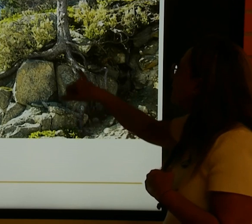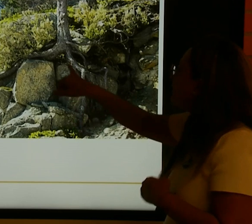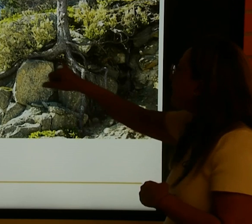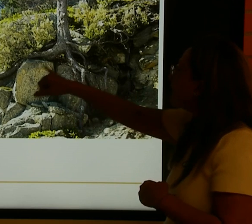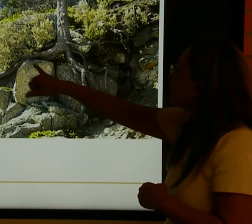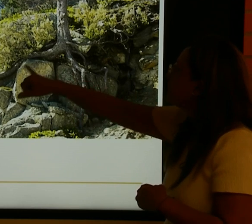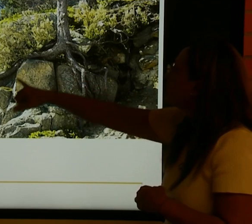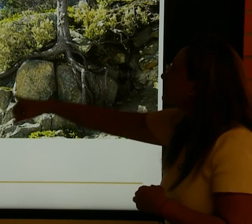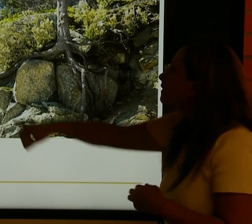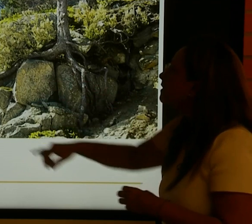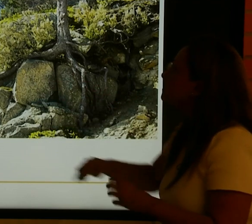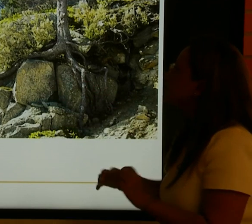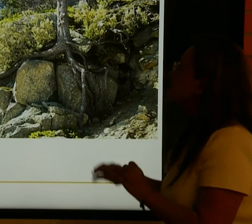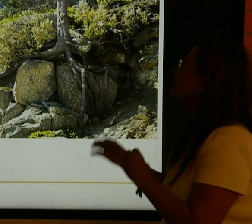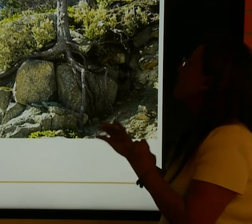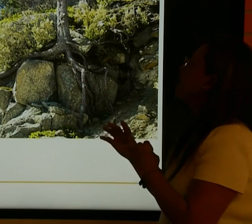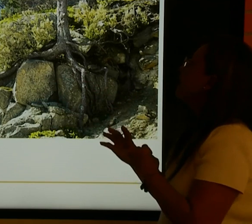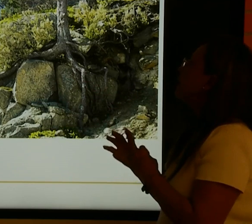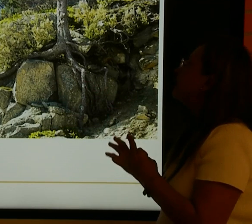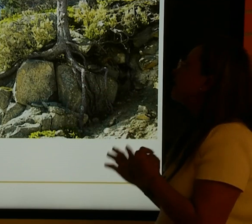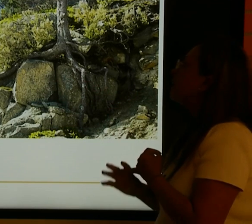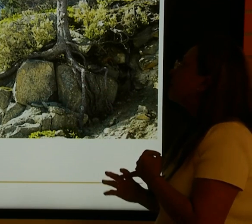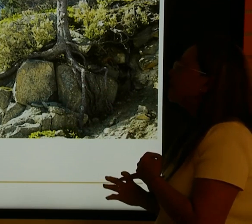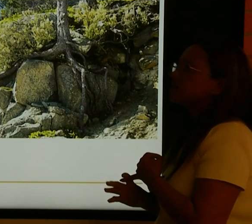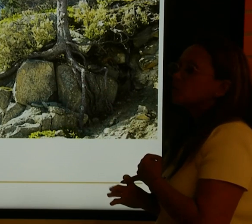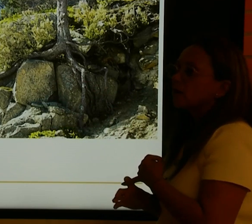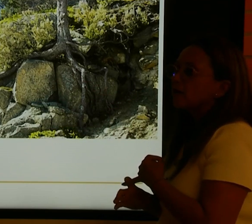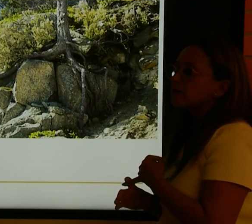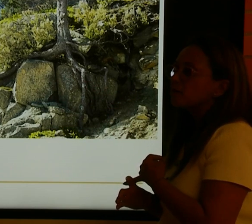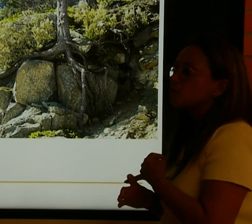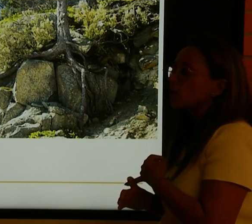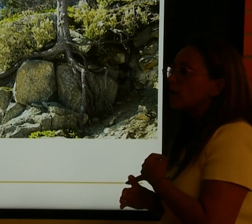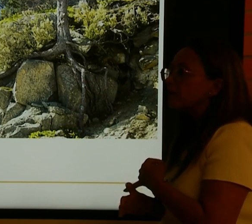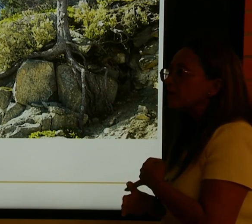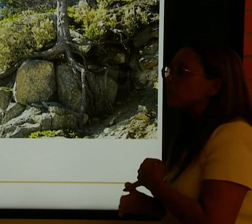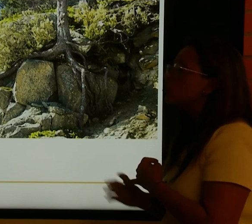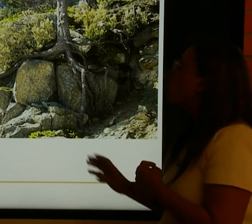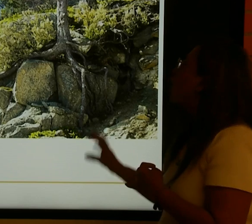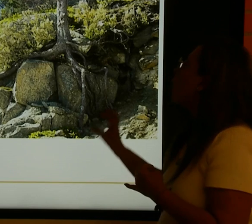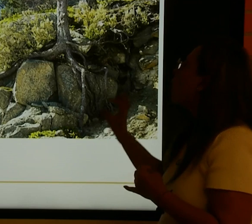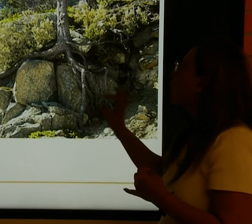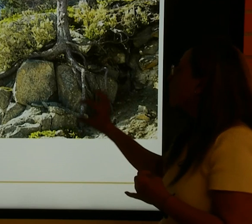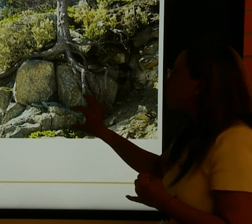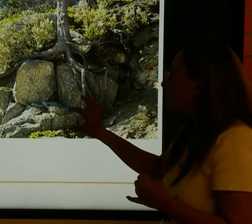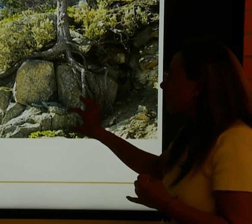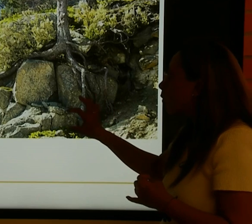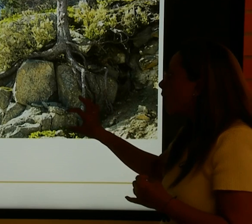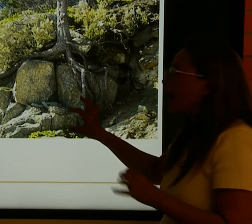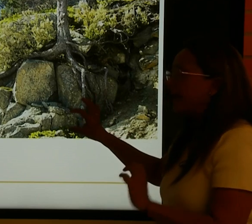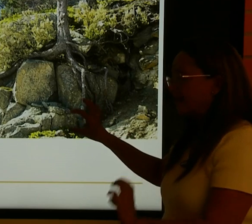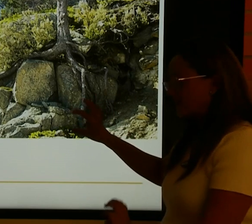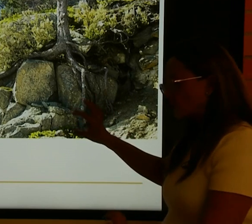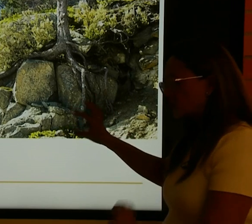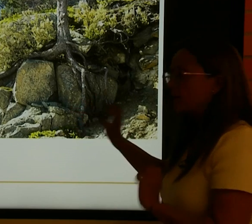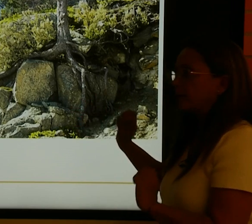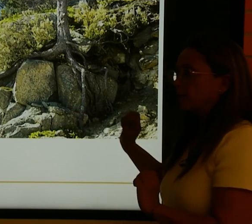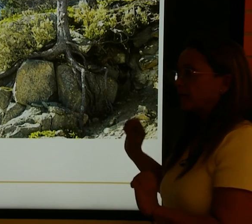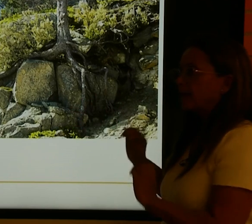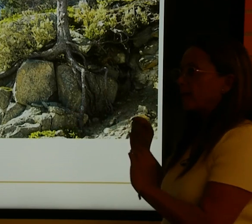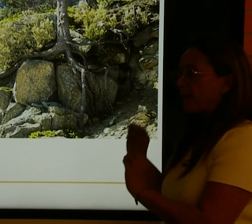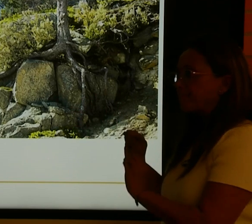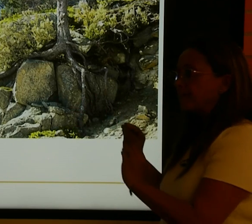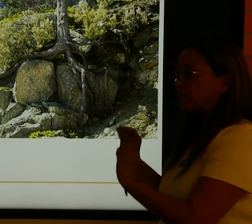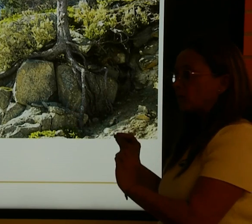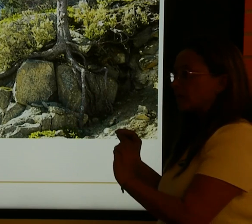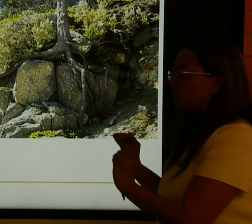en el viaje de las raíces, en la interacción que hacen los organismos con la roca en el subsuelo y